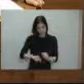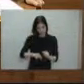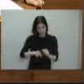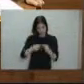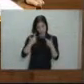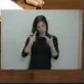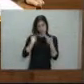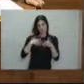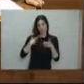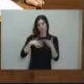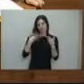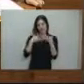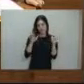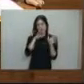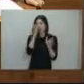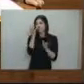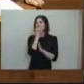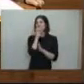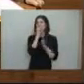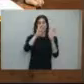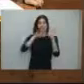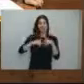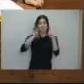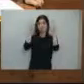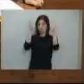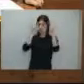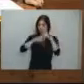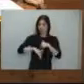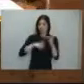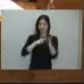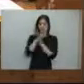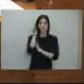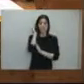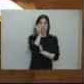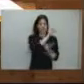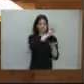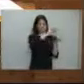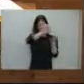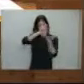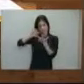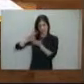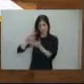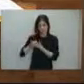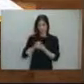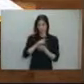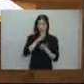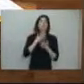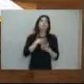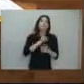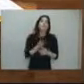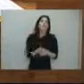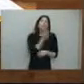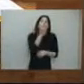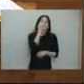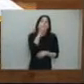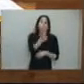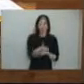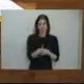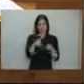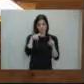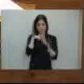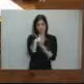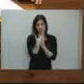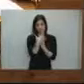para tantas y tantas personas que a través de estos créditos extraordinarios puede mejorar un poco su